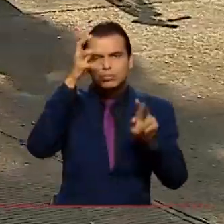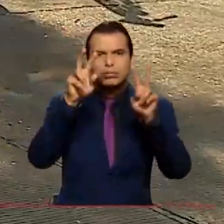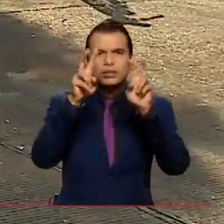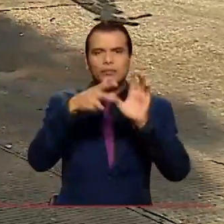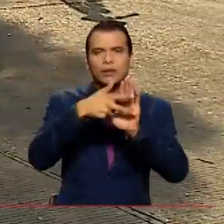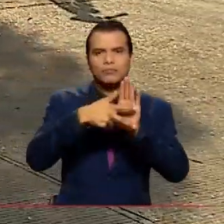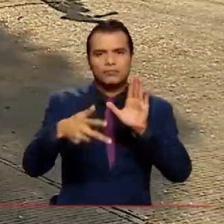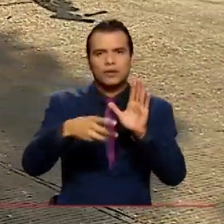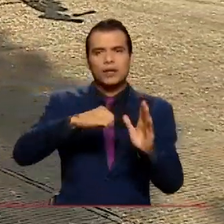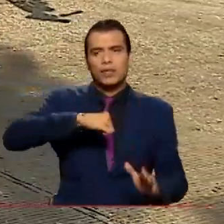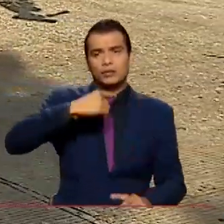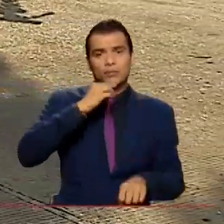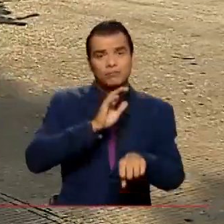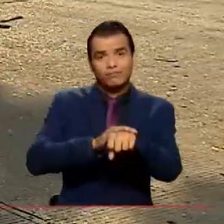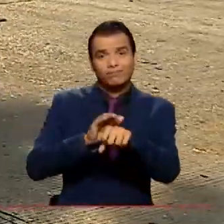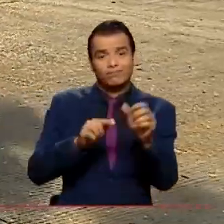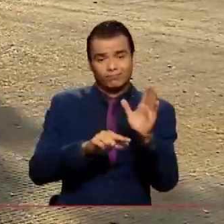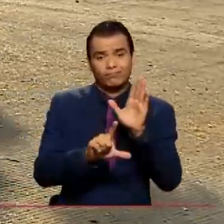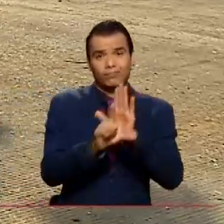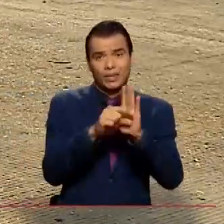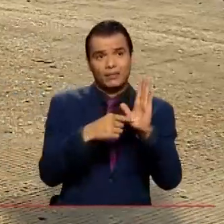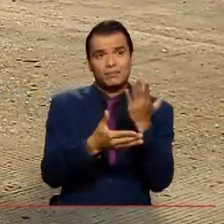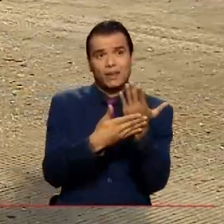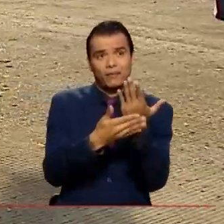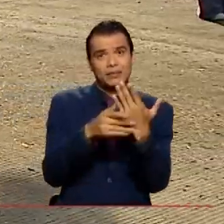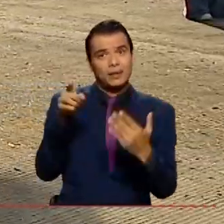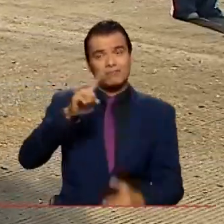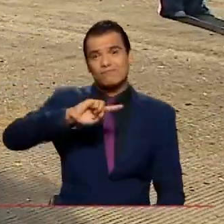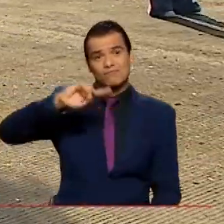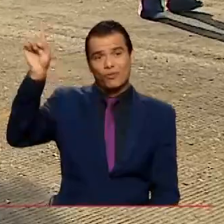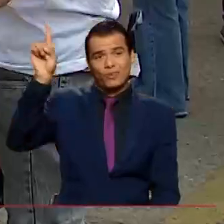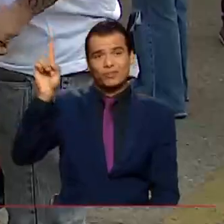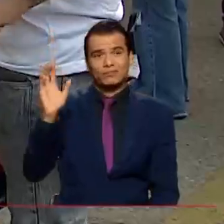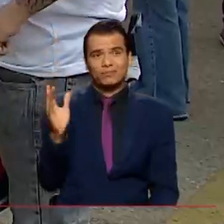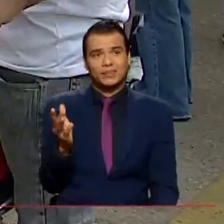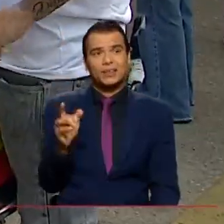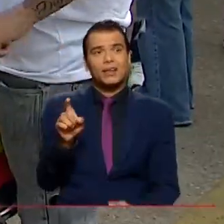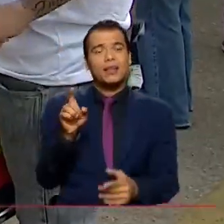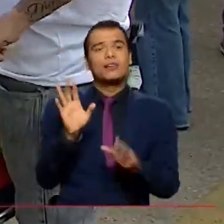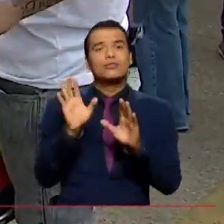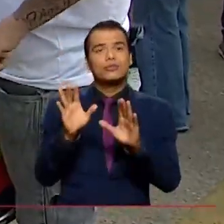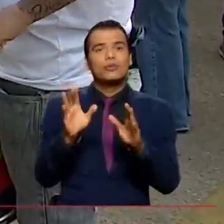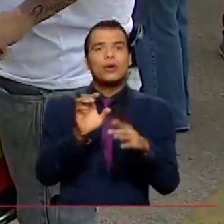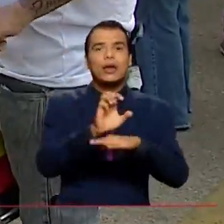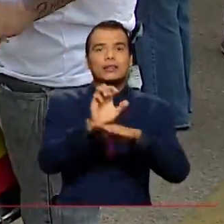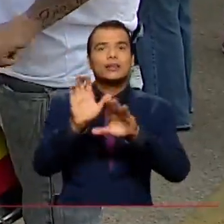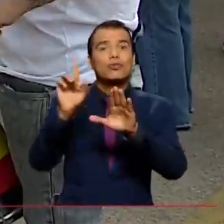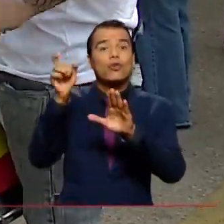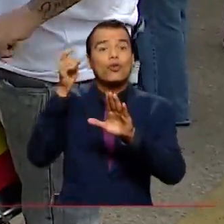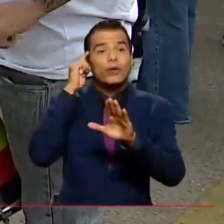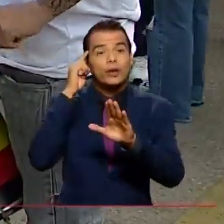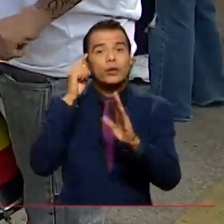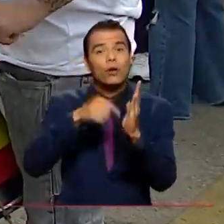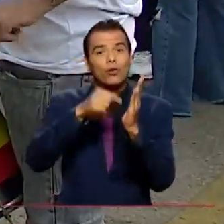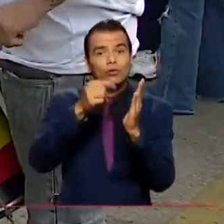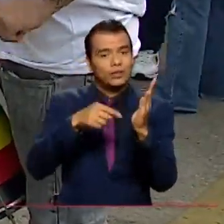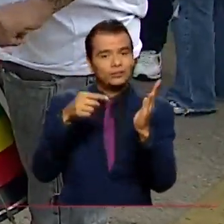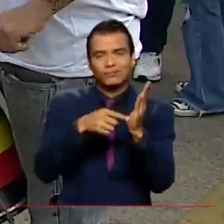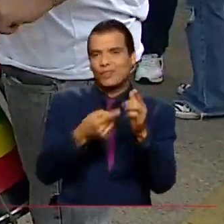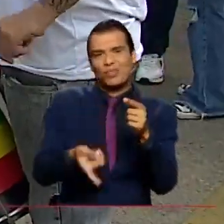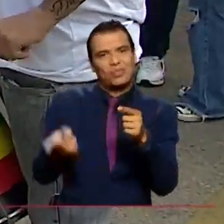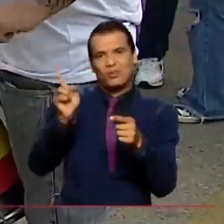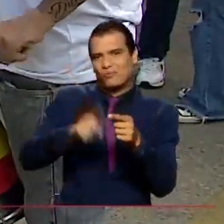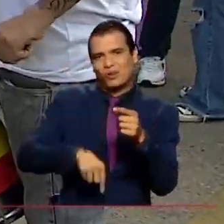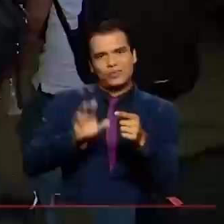es acertada. Aplica según la ley que señala la prohibición para ejecutar negocios con entidades públicas a nivel departamental o